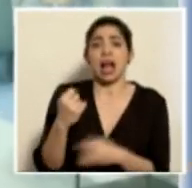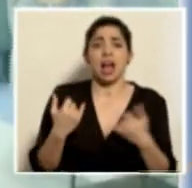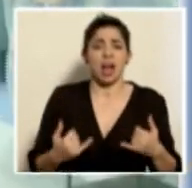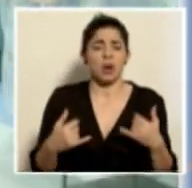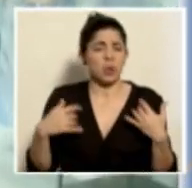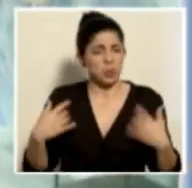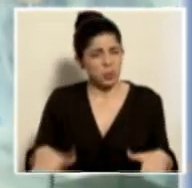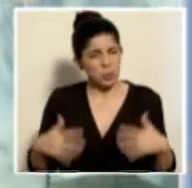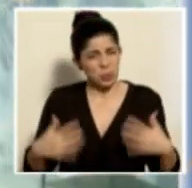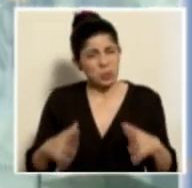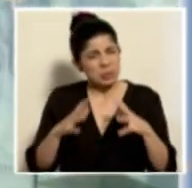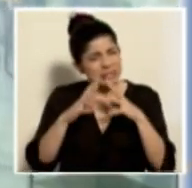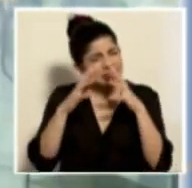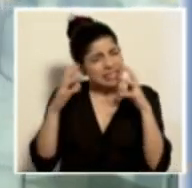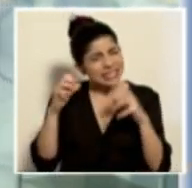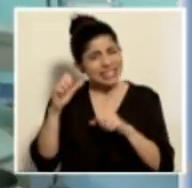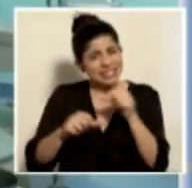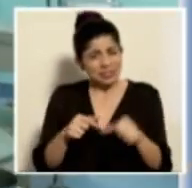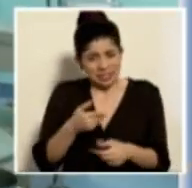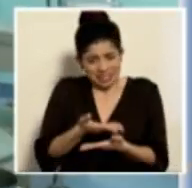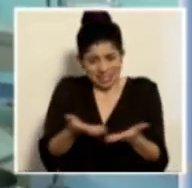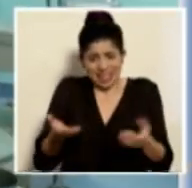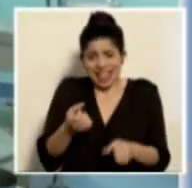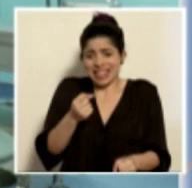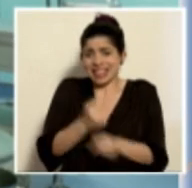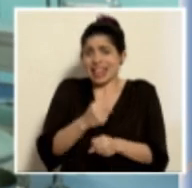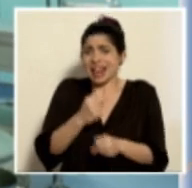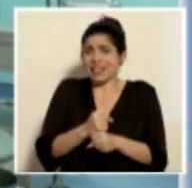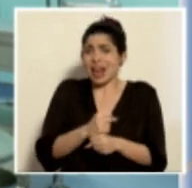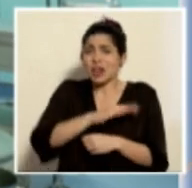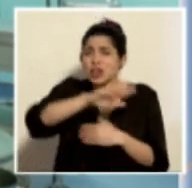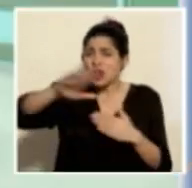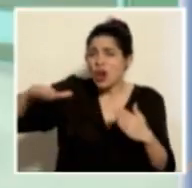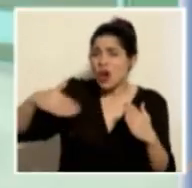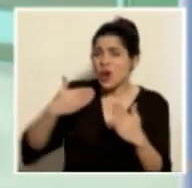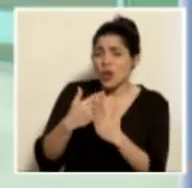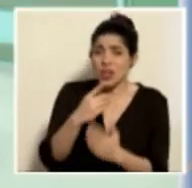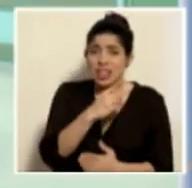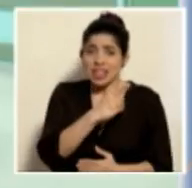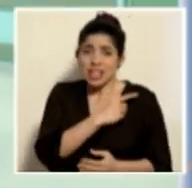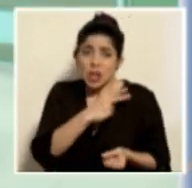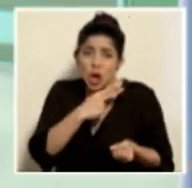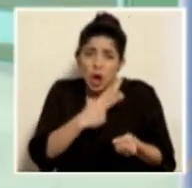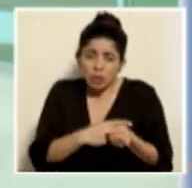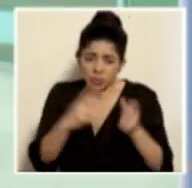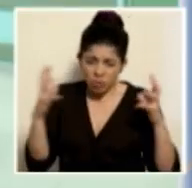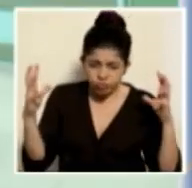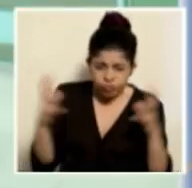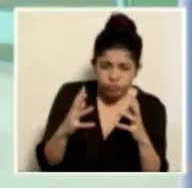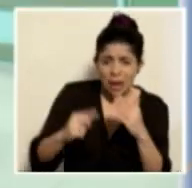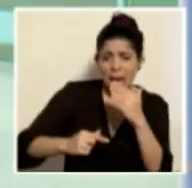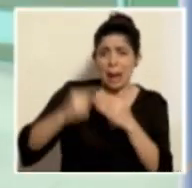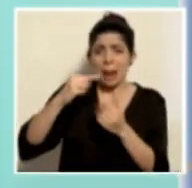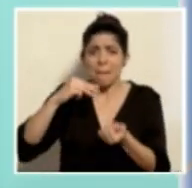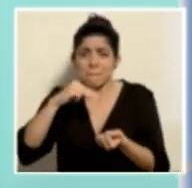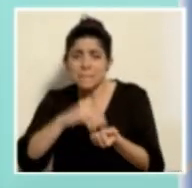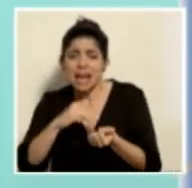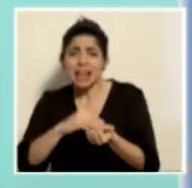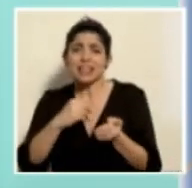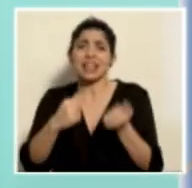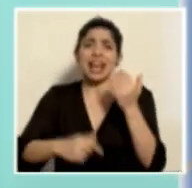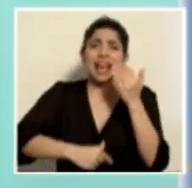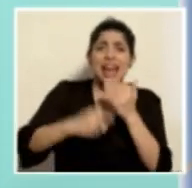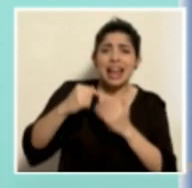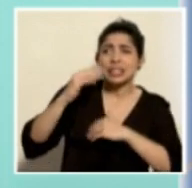un enorme esfuerzo. Esto es un trabajo de todos los directores de hospitales, de la gerencia médica, la gerencia de